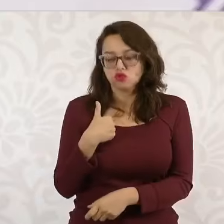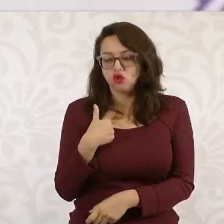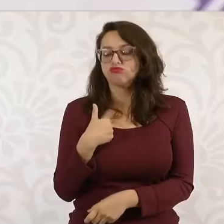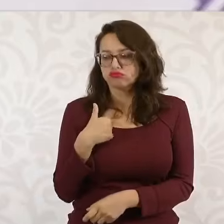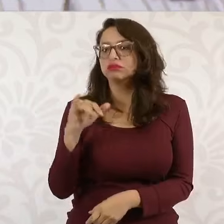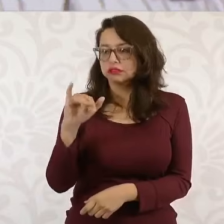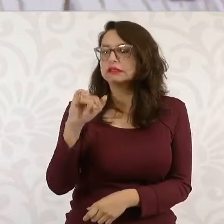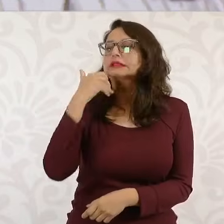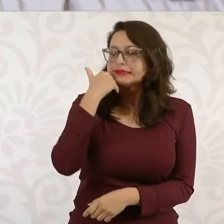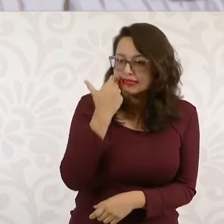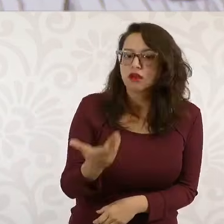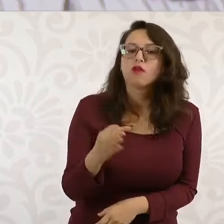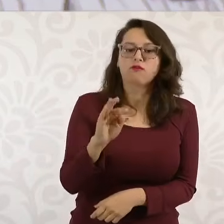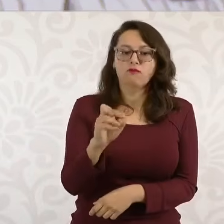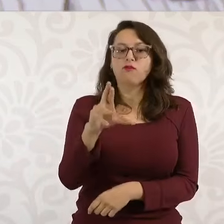fuero.